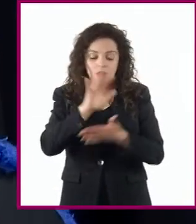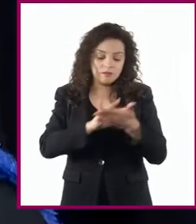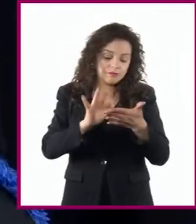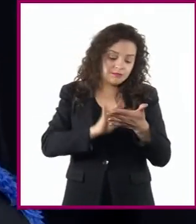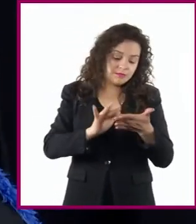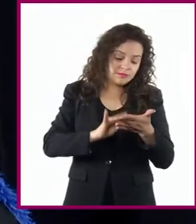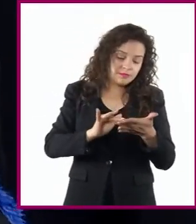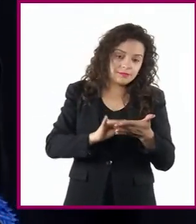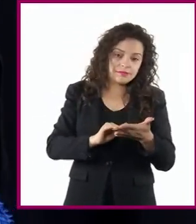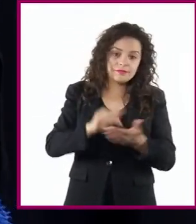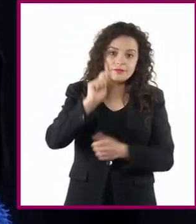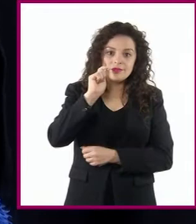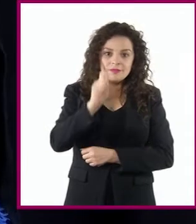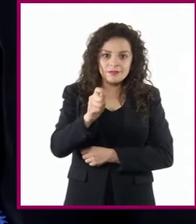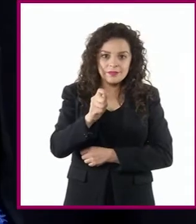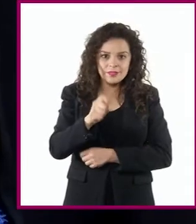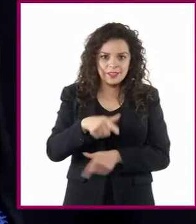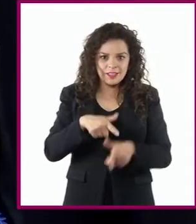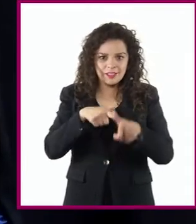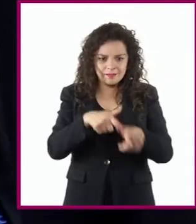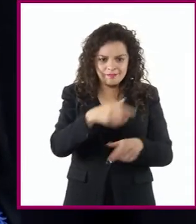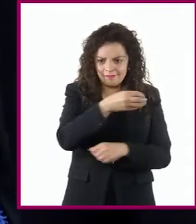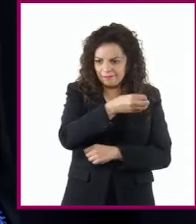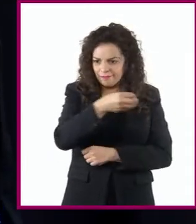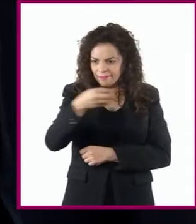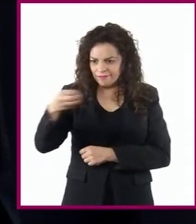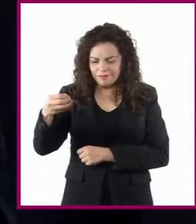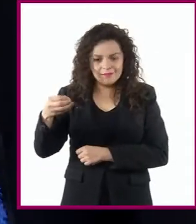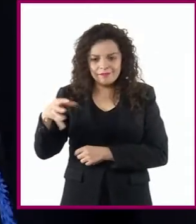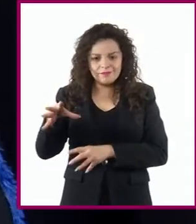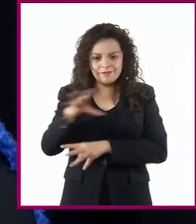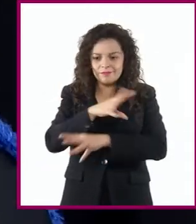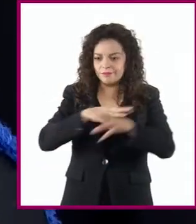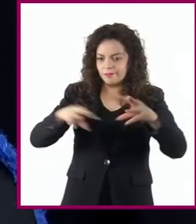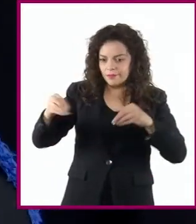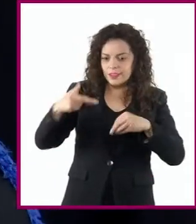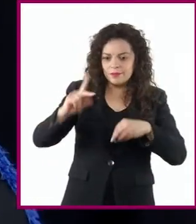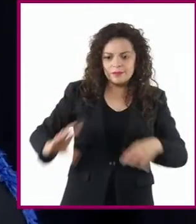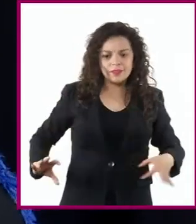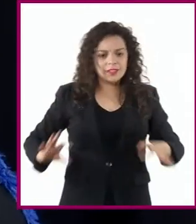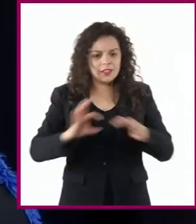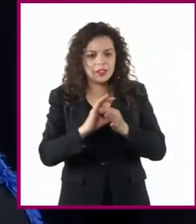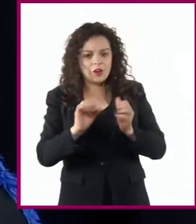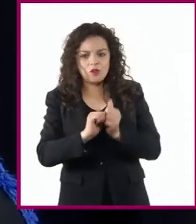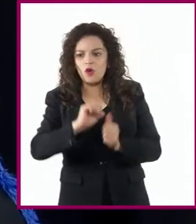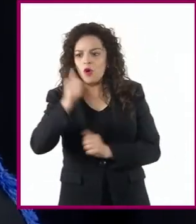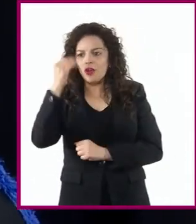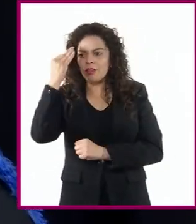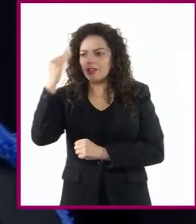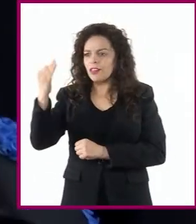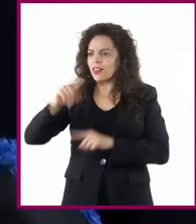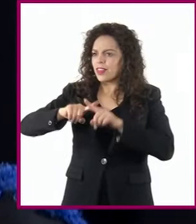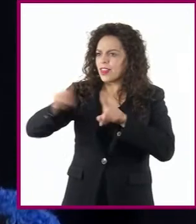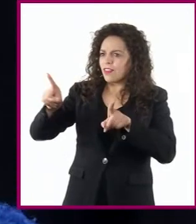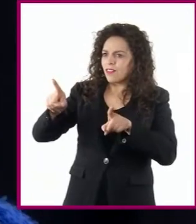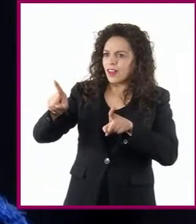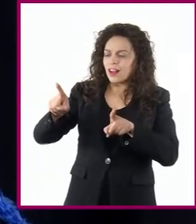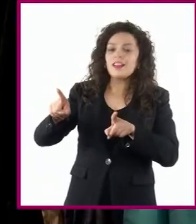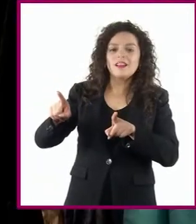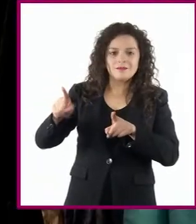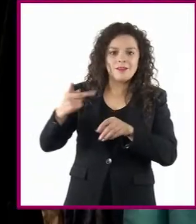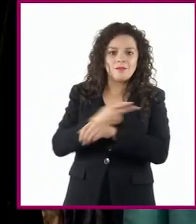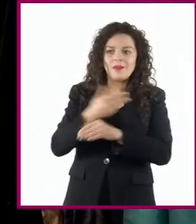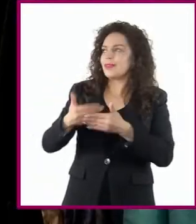que altera la secuencia cronológica de la historia, conectando momentos distintos y trasladando la acción al